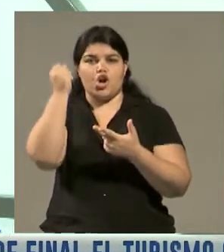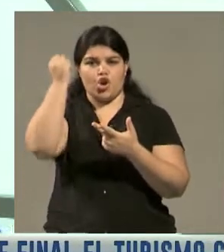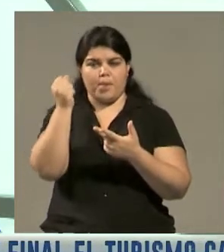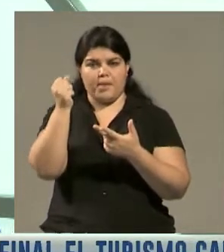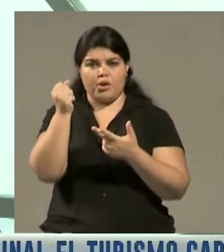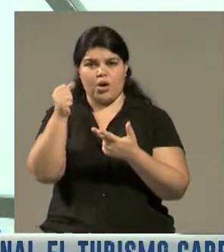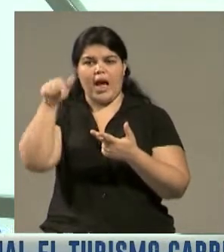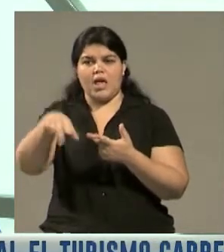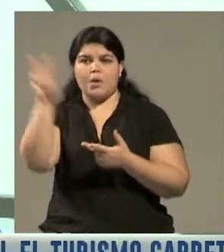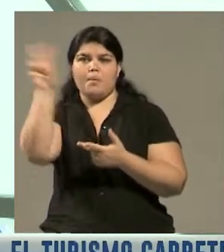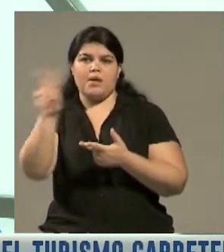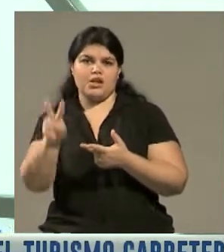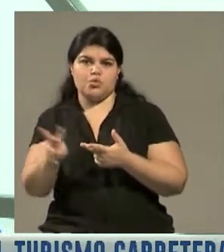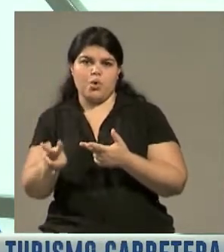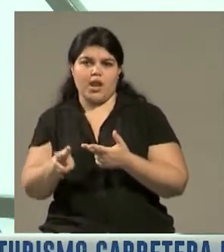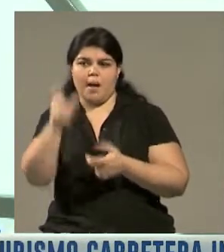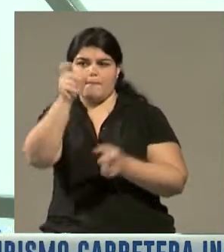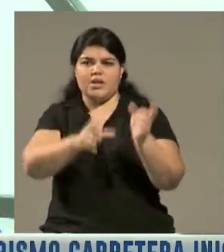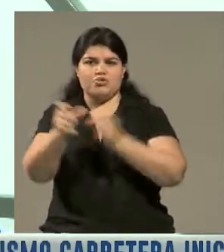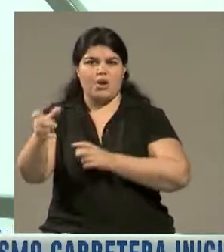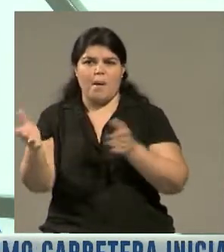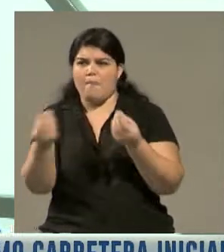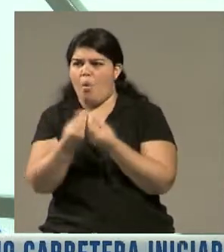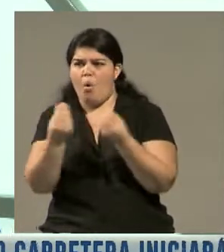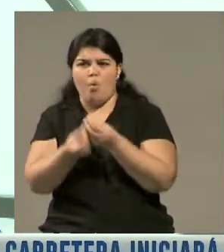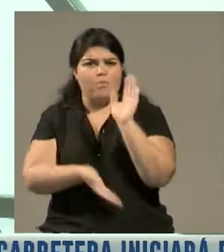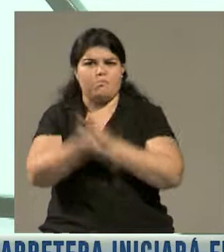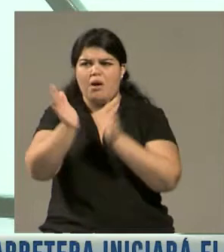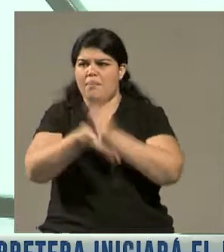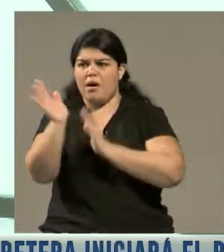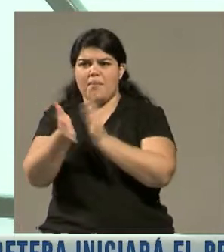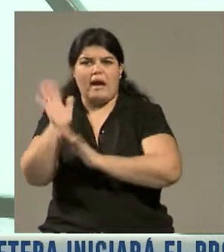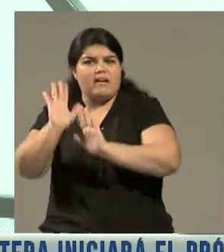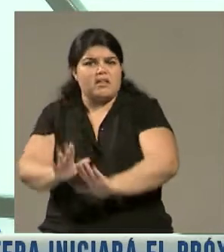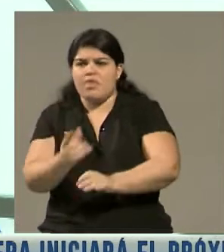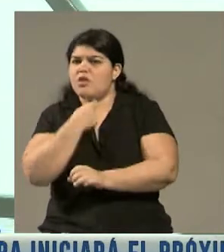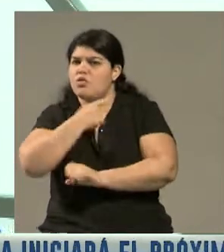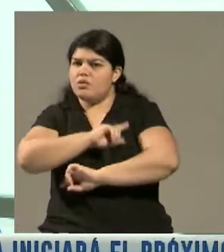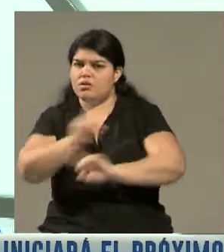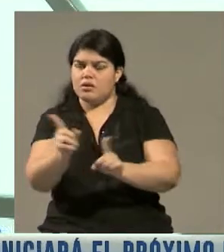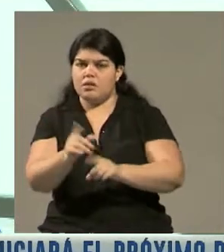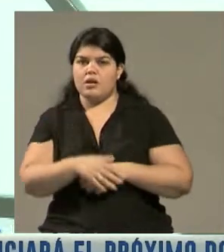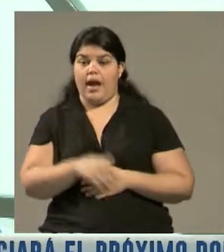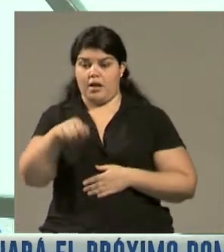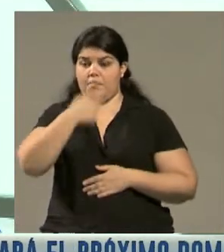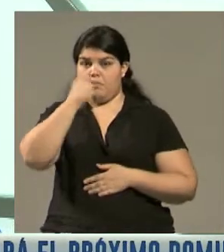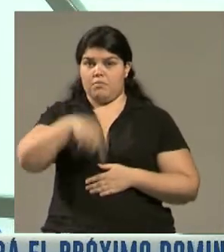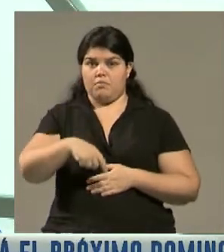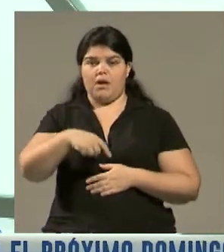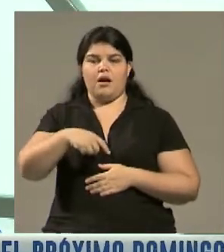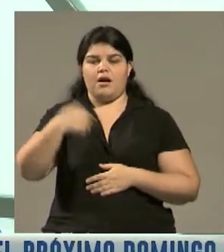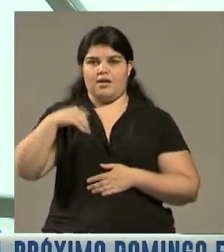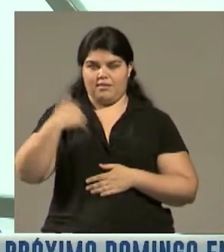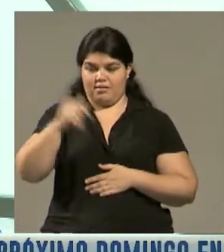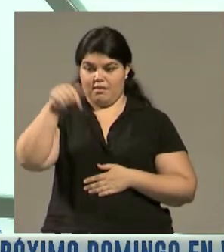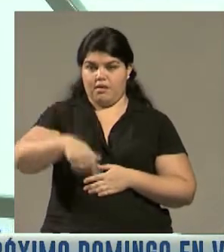de Venezuela están llenas de personas que quieren salir. Justamente en nuestro país ha aumentado mucho la cifra